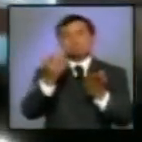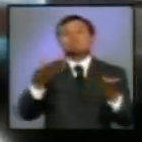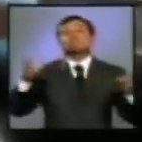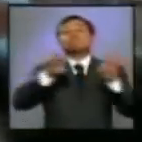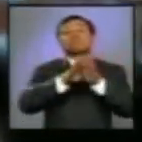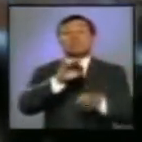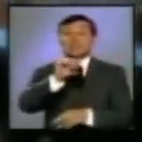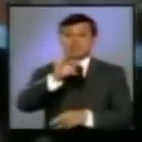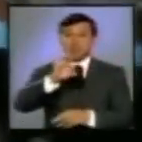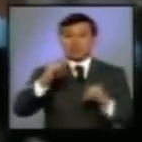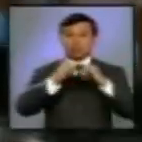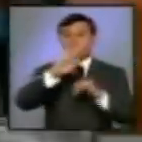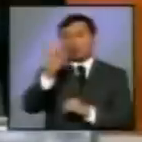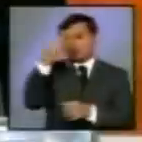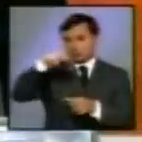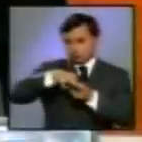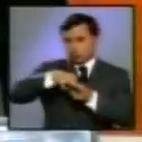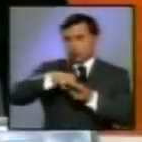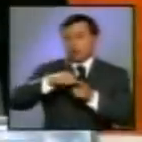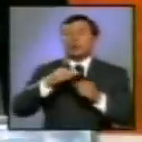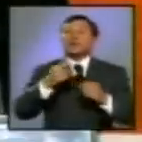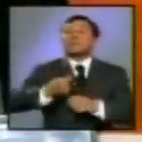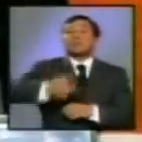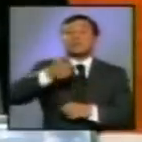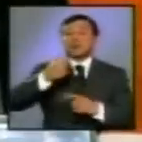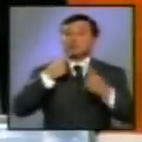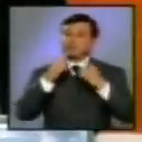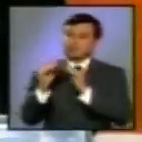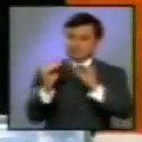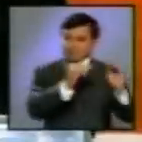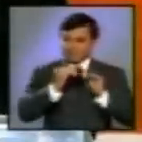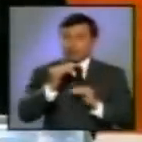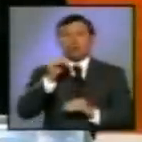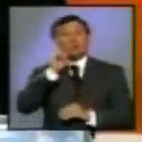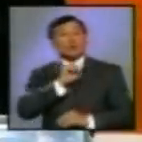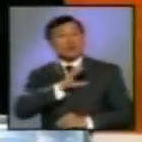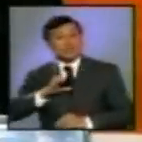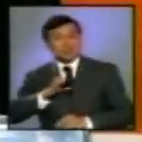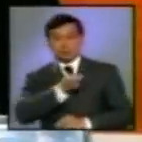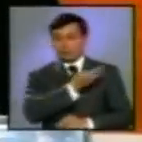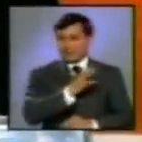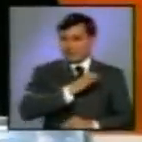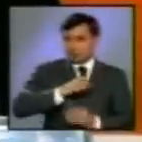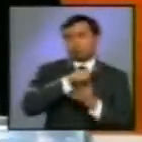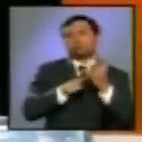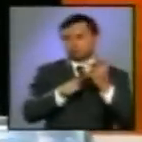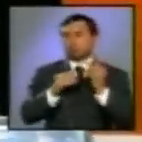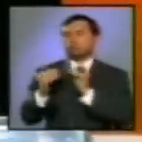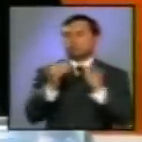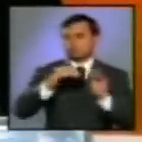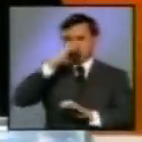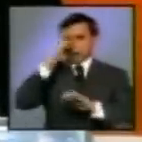ha llevado a cabo el primer debate entre la candidata y los candidatos a la presidencia de la República de este proceso